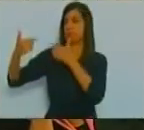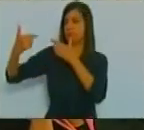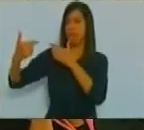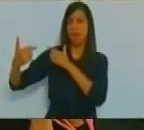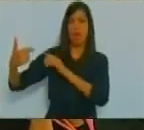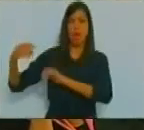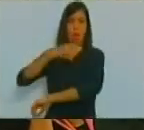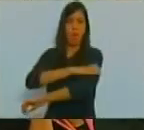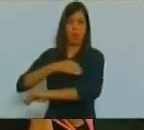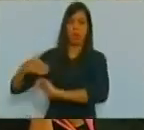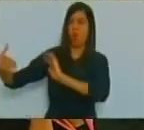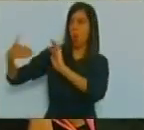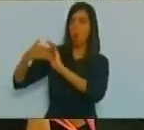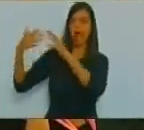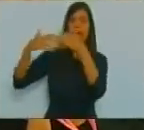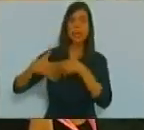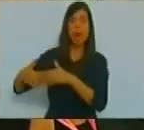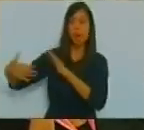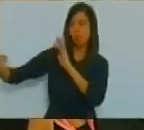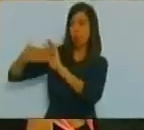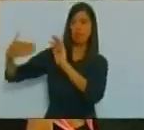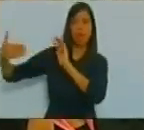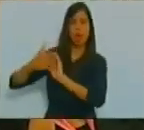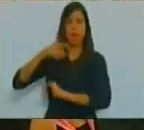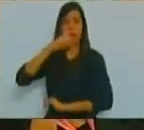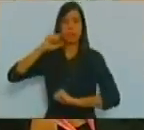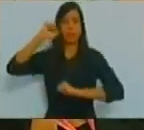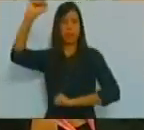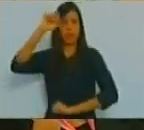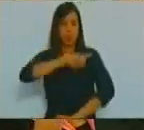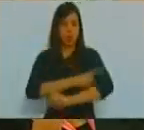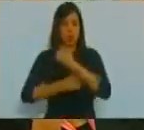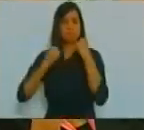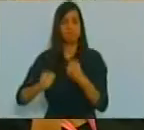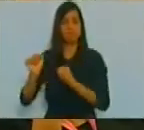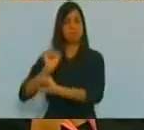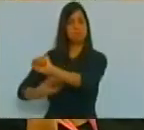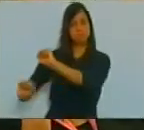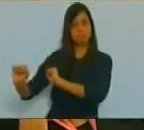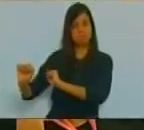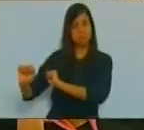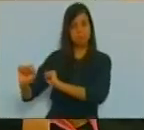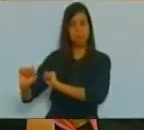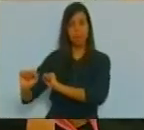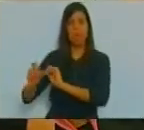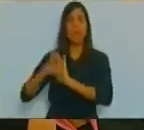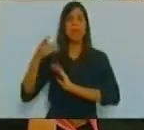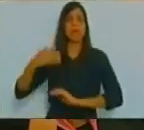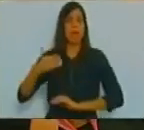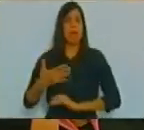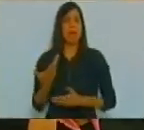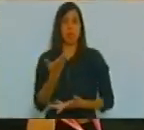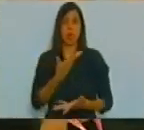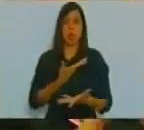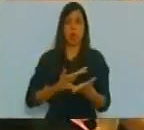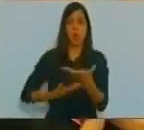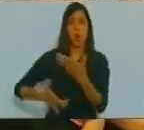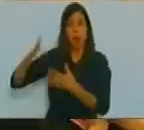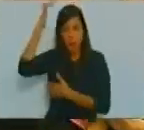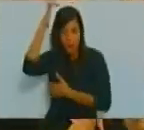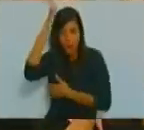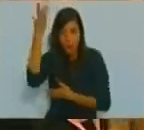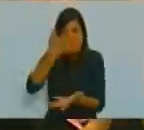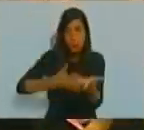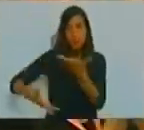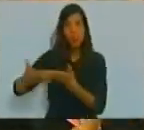enemigo imperial lo demuestra cuando no negocia los derechos de su pueblo cuando